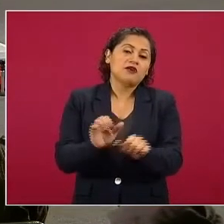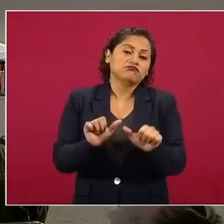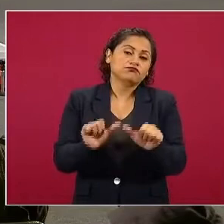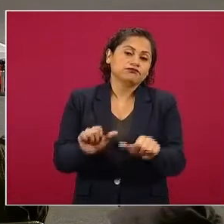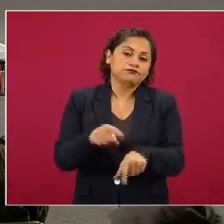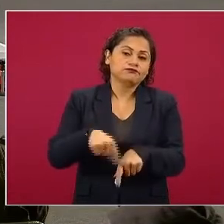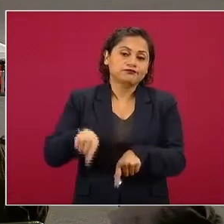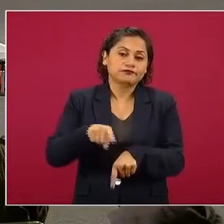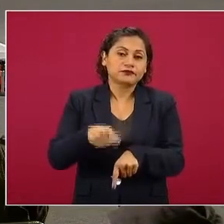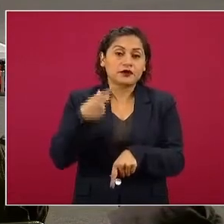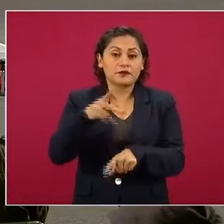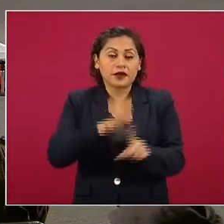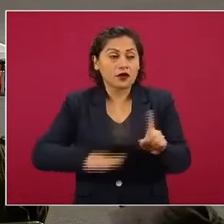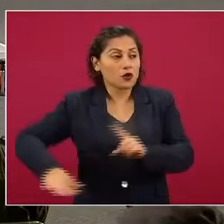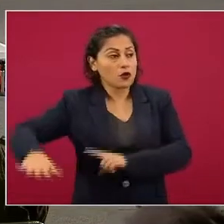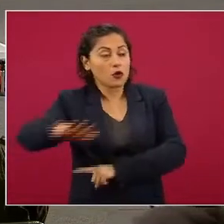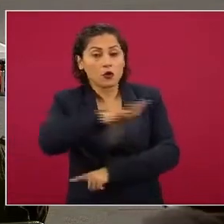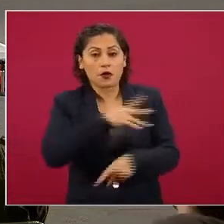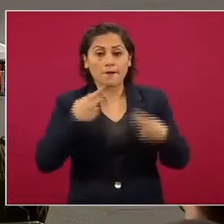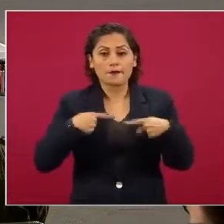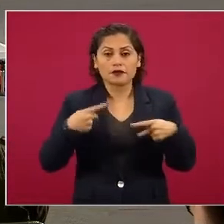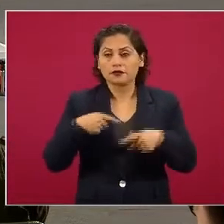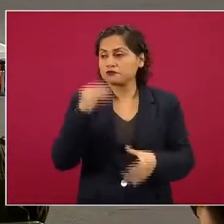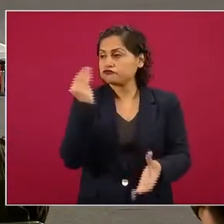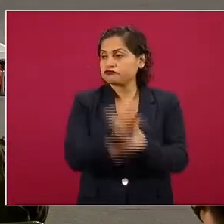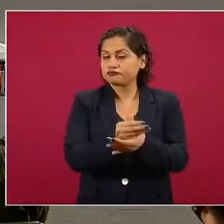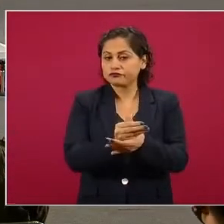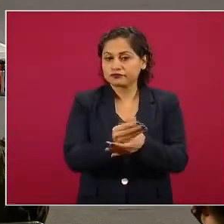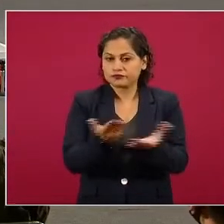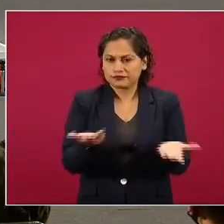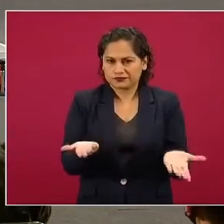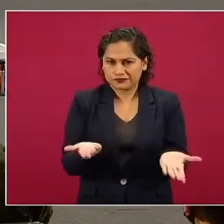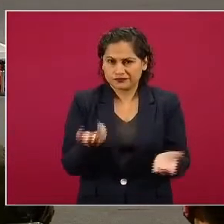Eso es lo que quieren que